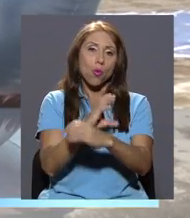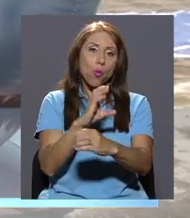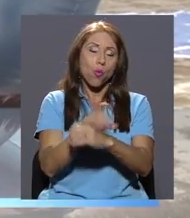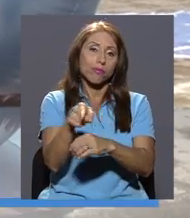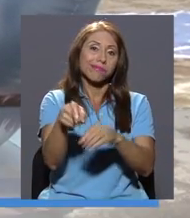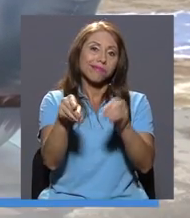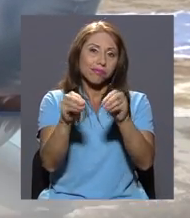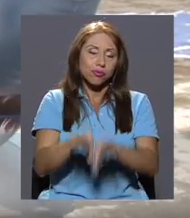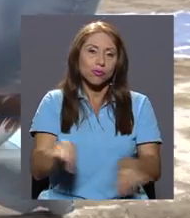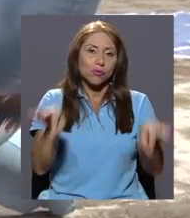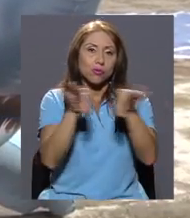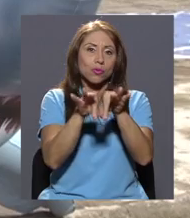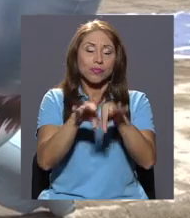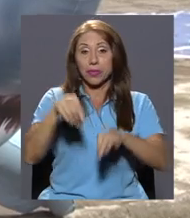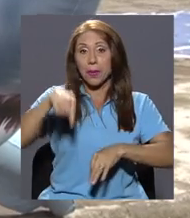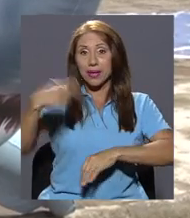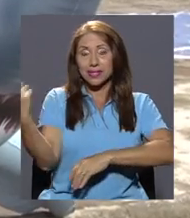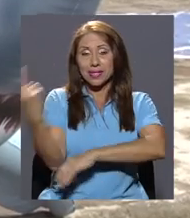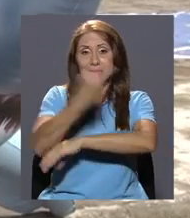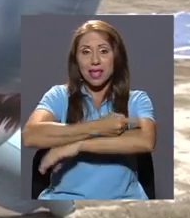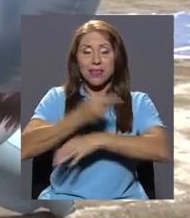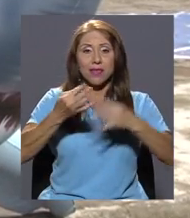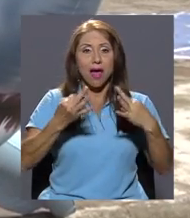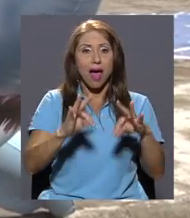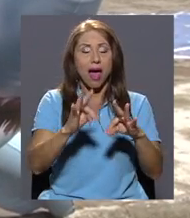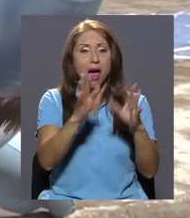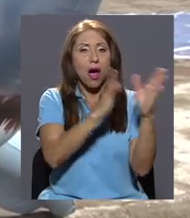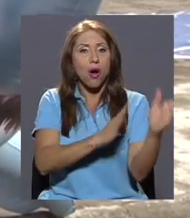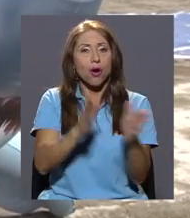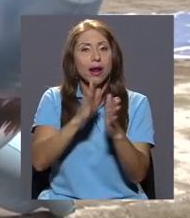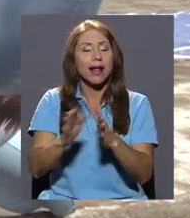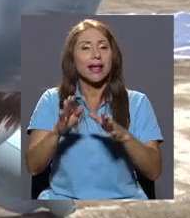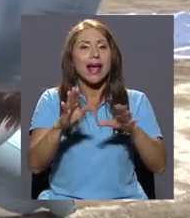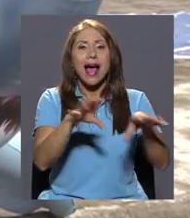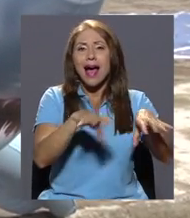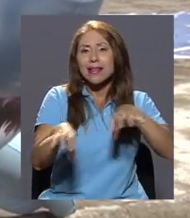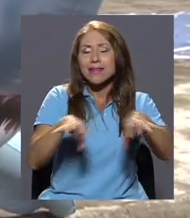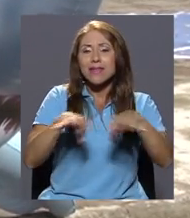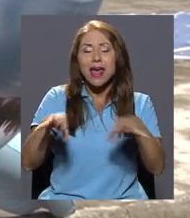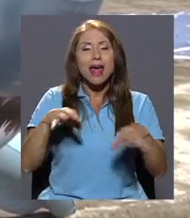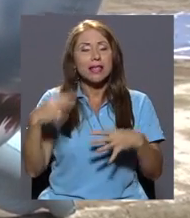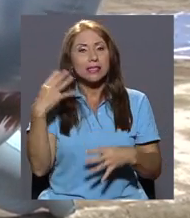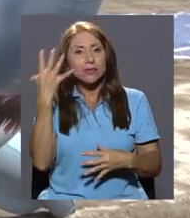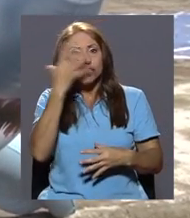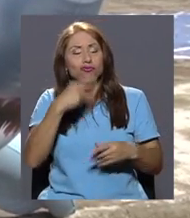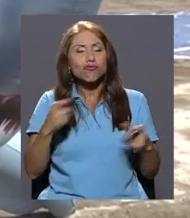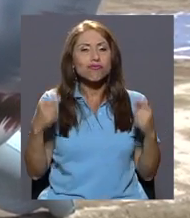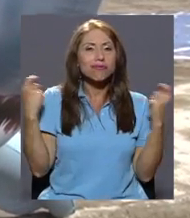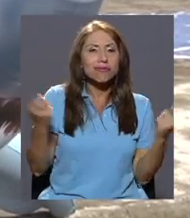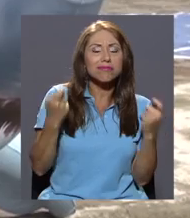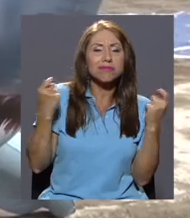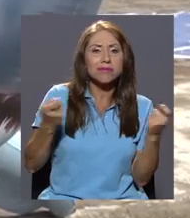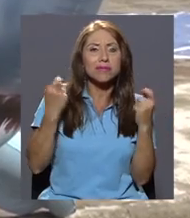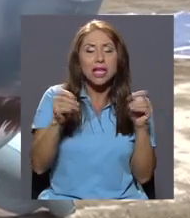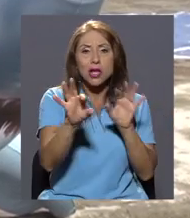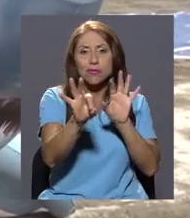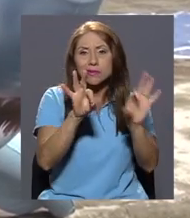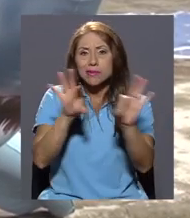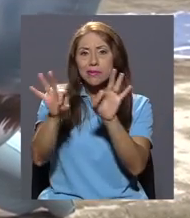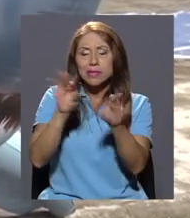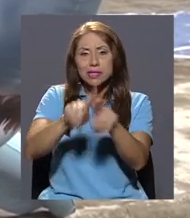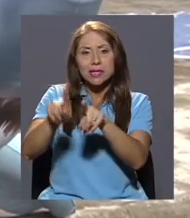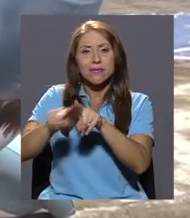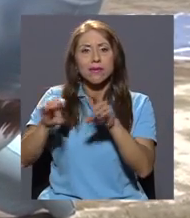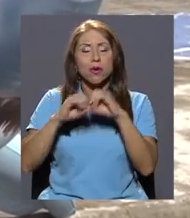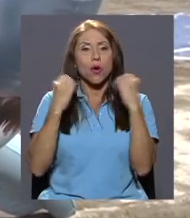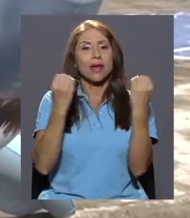este pez tan importante. Para este día tratamos de organizar actividades bastante festivas, invitando a una serie de